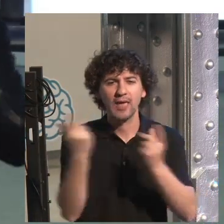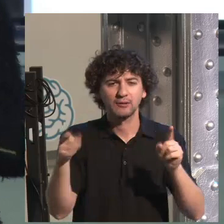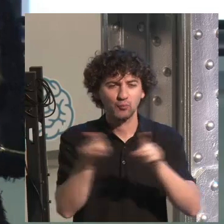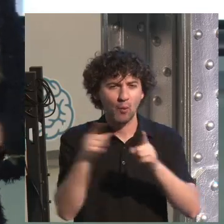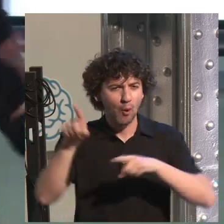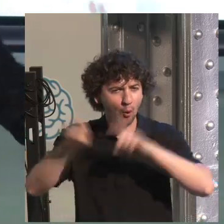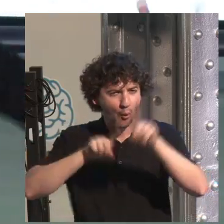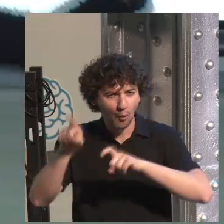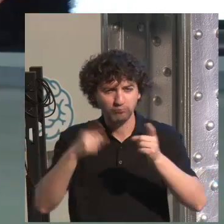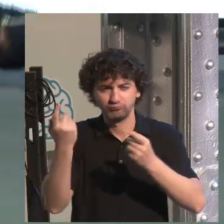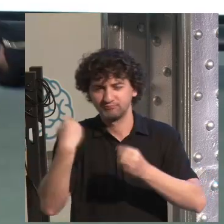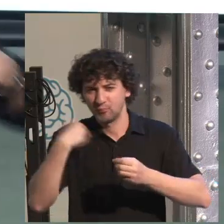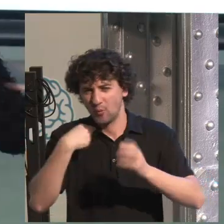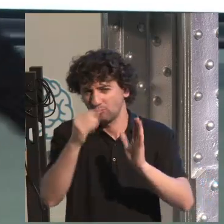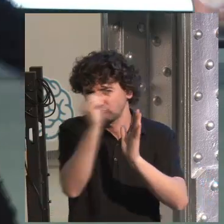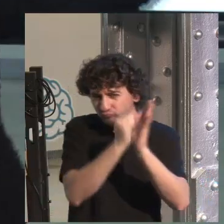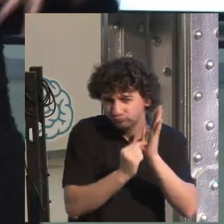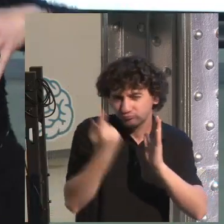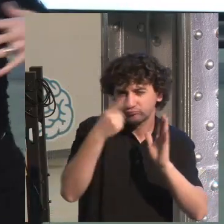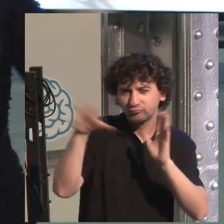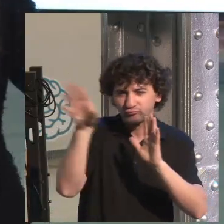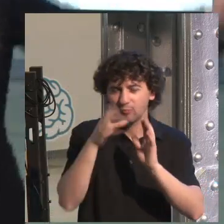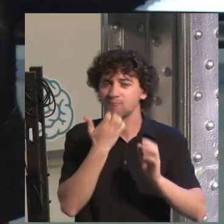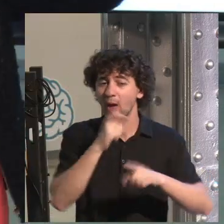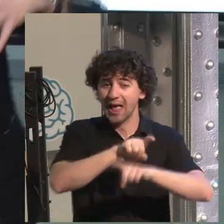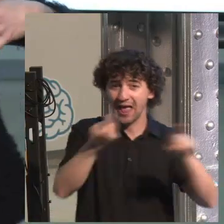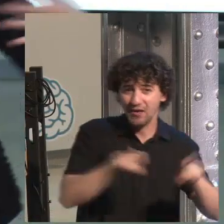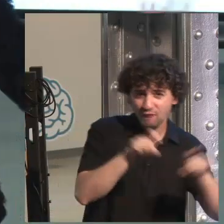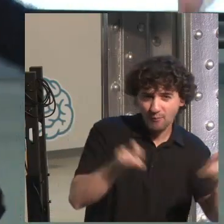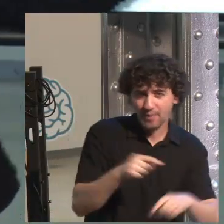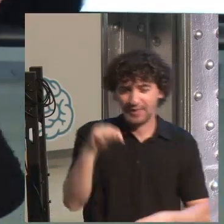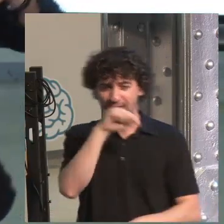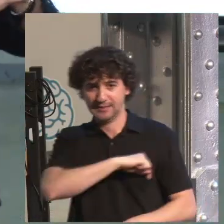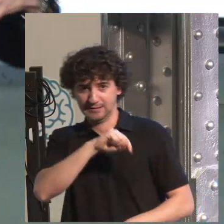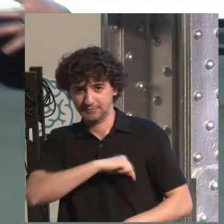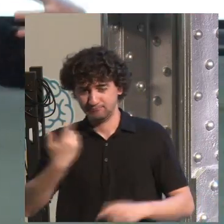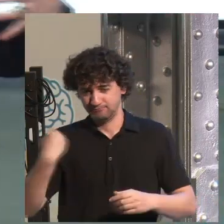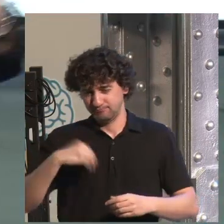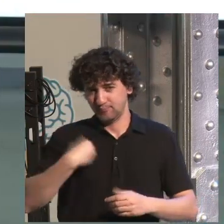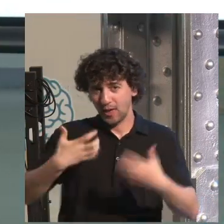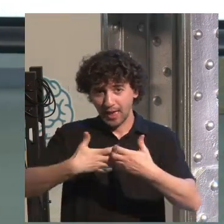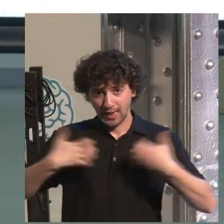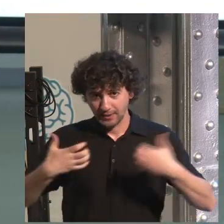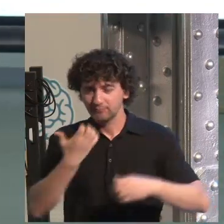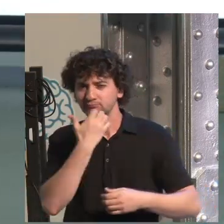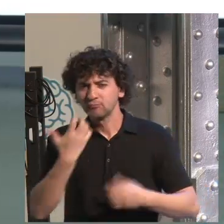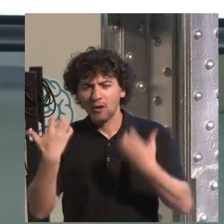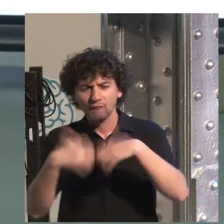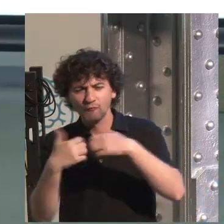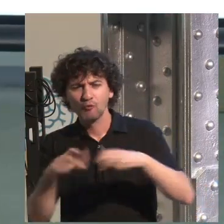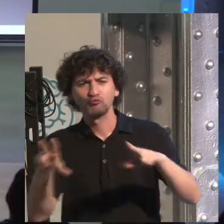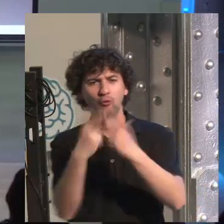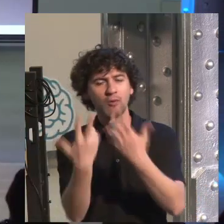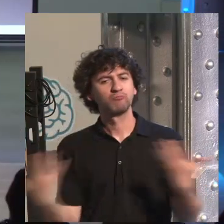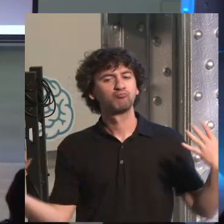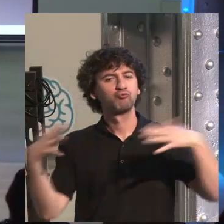que surge de la combinación de la informática y la inteligencia artificial y el análisis de datos con la sociología. Gracias